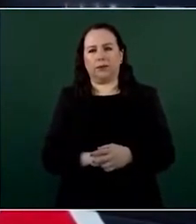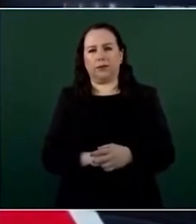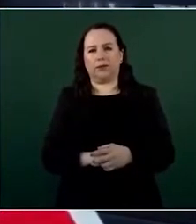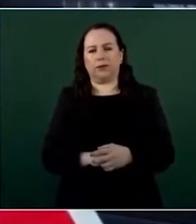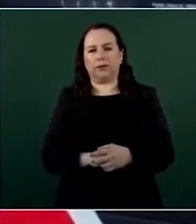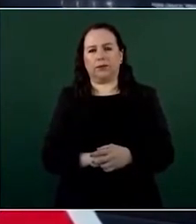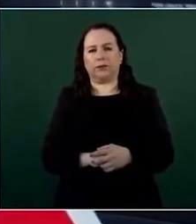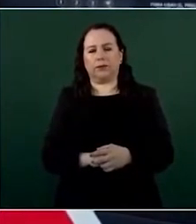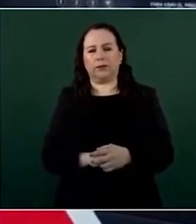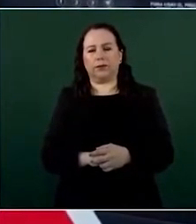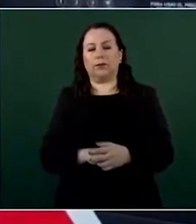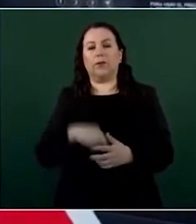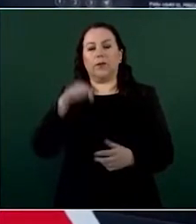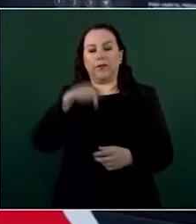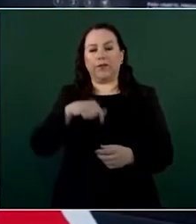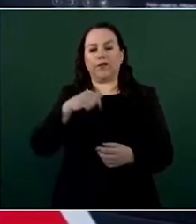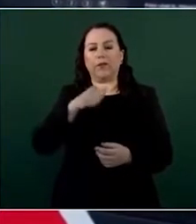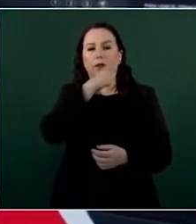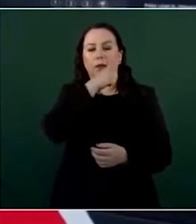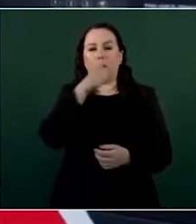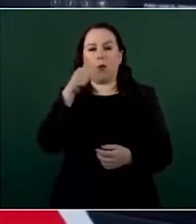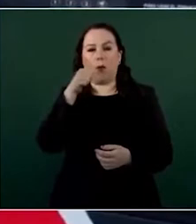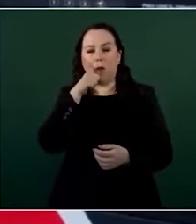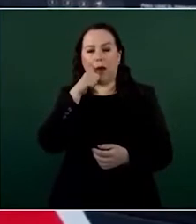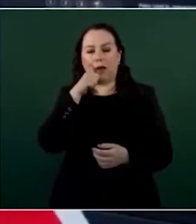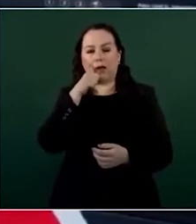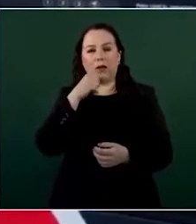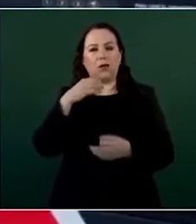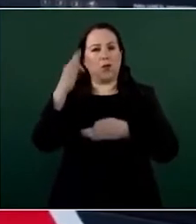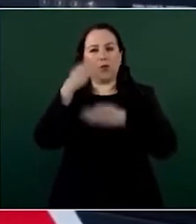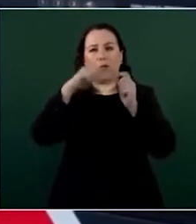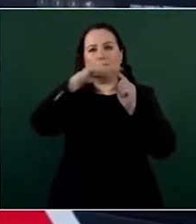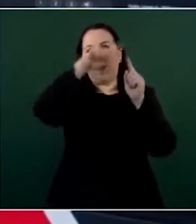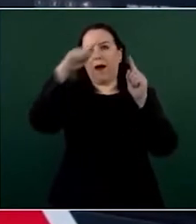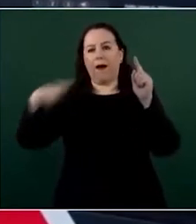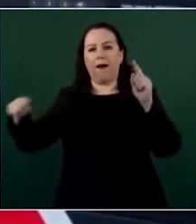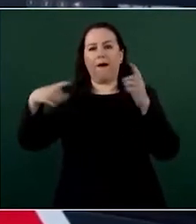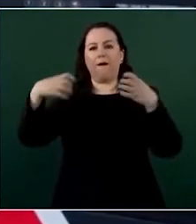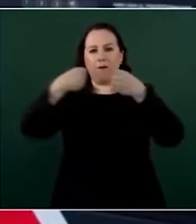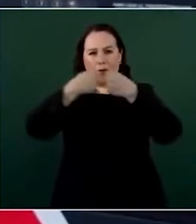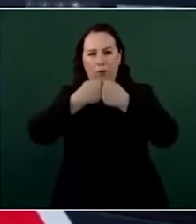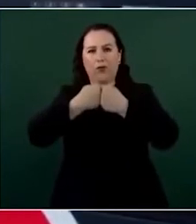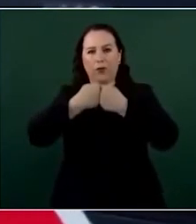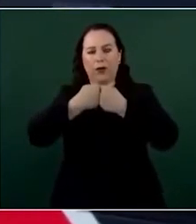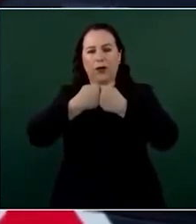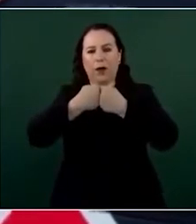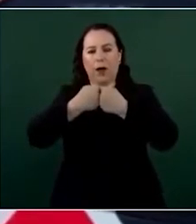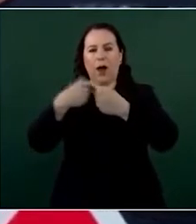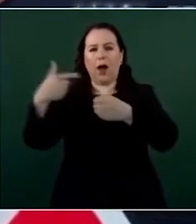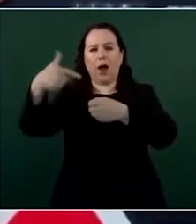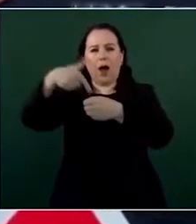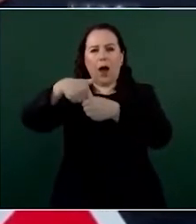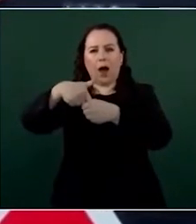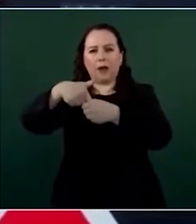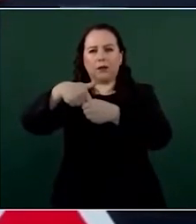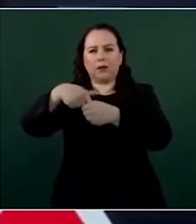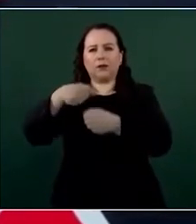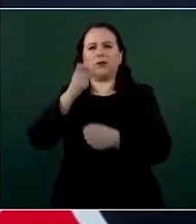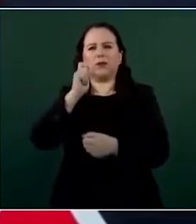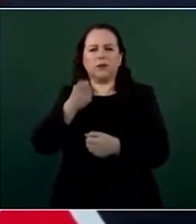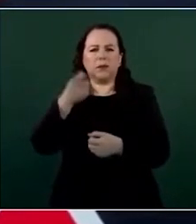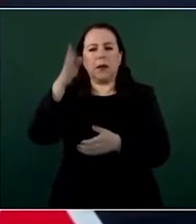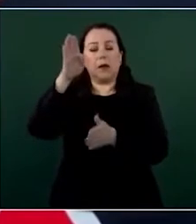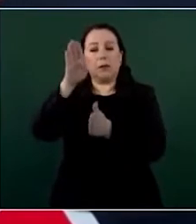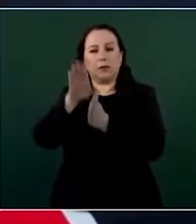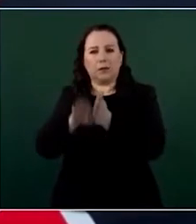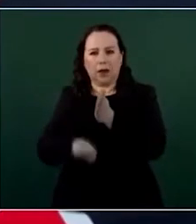En Ciudad Juárez y en toda la frontera, la gasolina es más barata, porque desde que inicié el gobierno